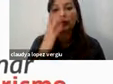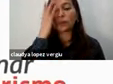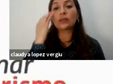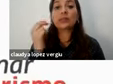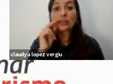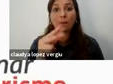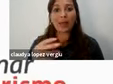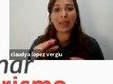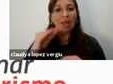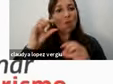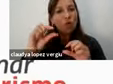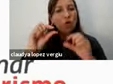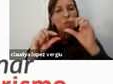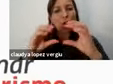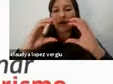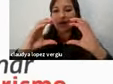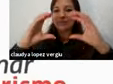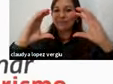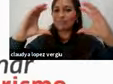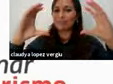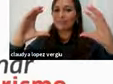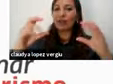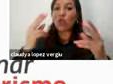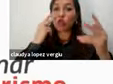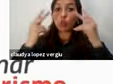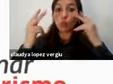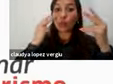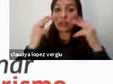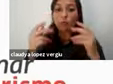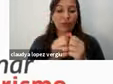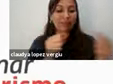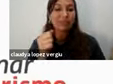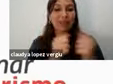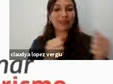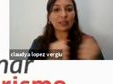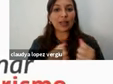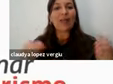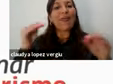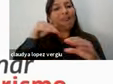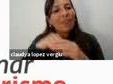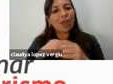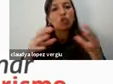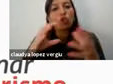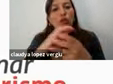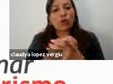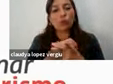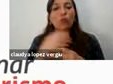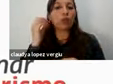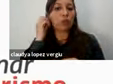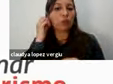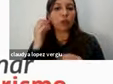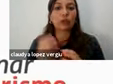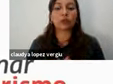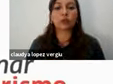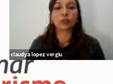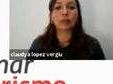está creciendo el tema de turismo y textilería dentro de la comunidad, ¿no? Es bueno recalcar